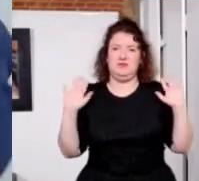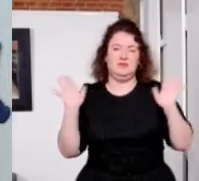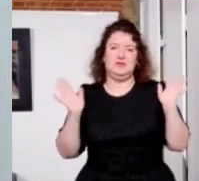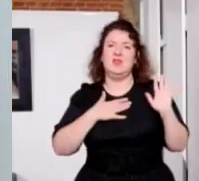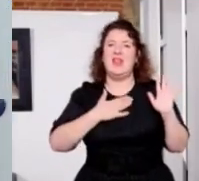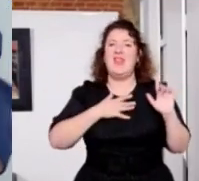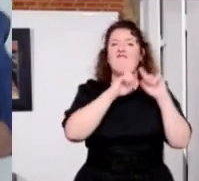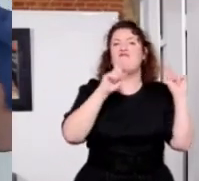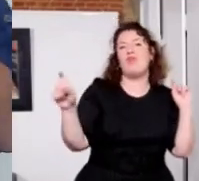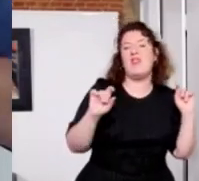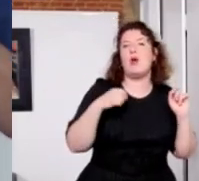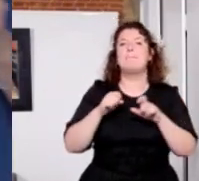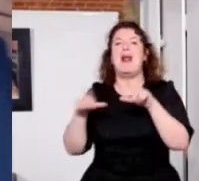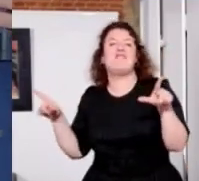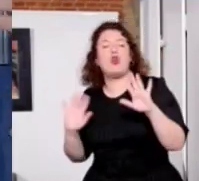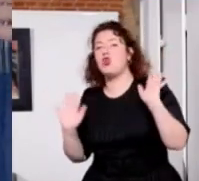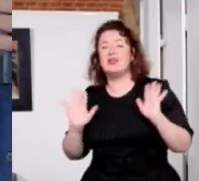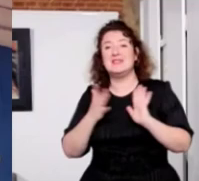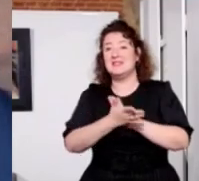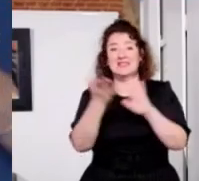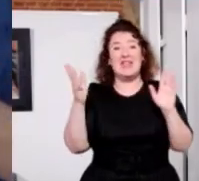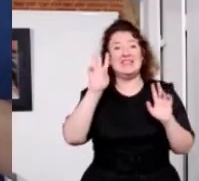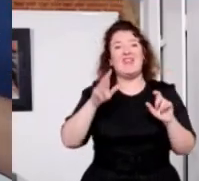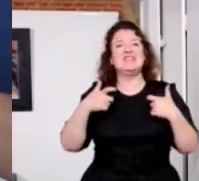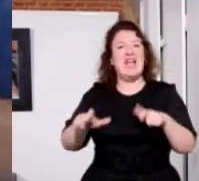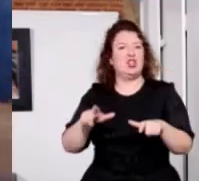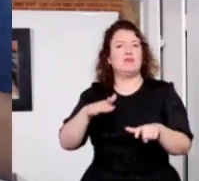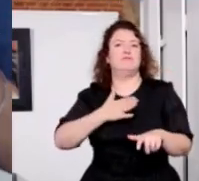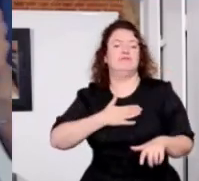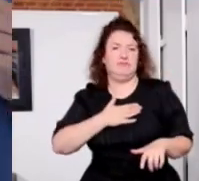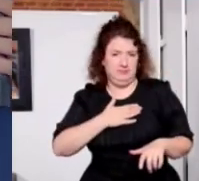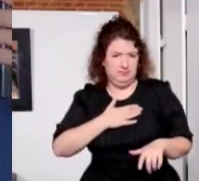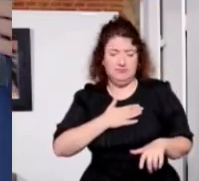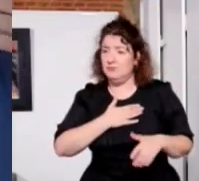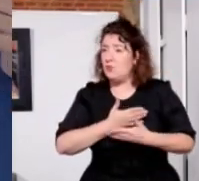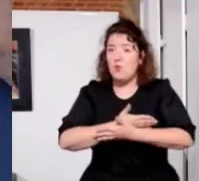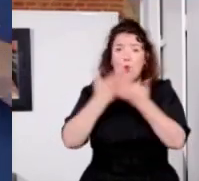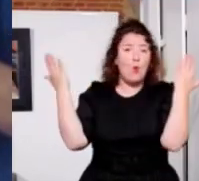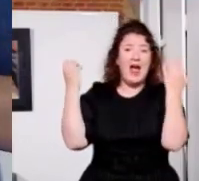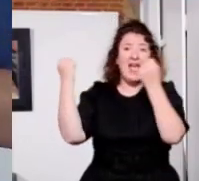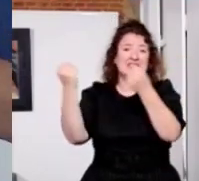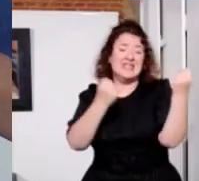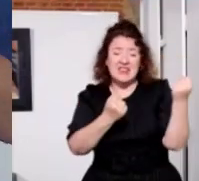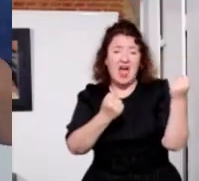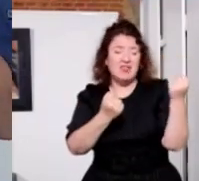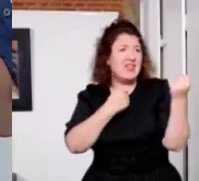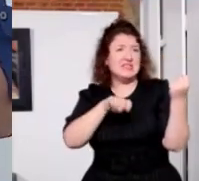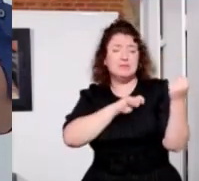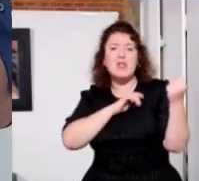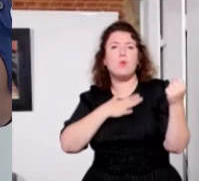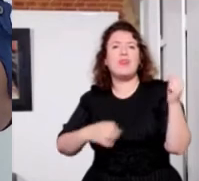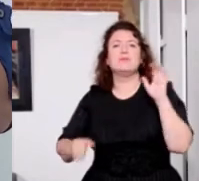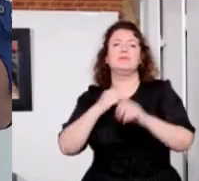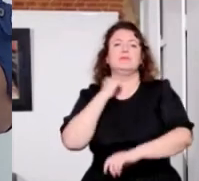Tarrés, no es de la Plataforma del Voluntariado de España, es del tercer sector. Cualquier entidad del país se puede registrar